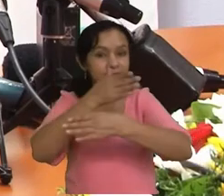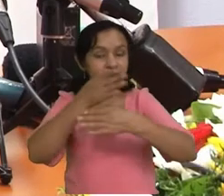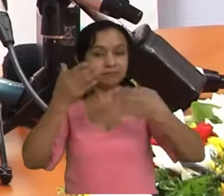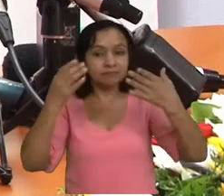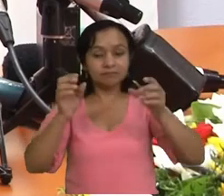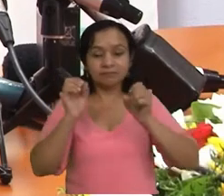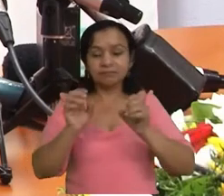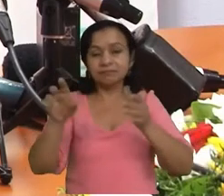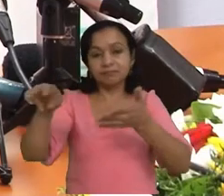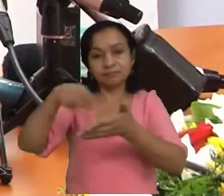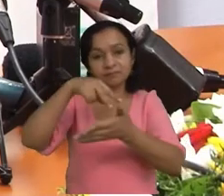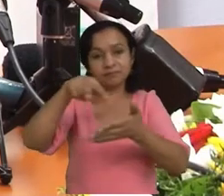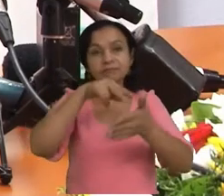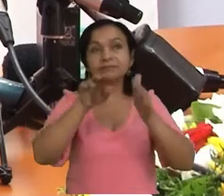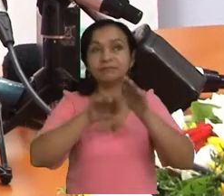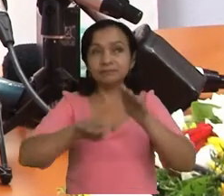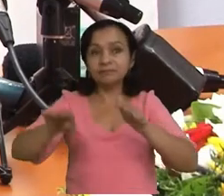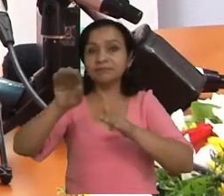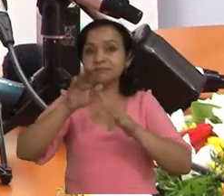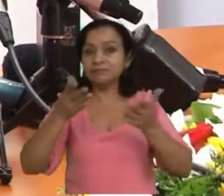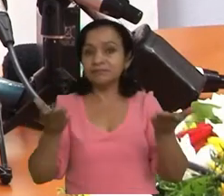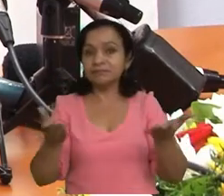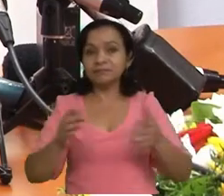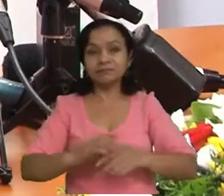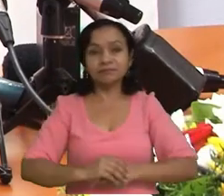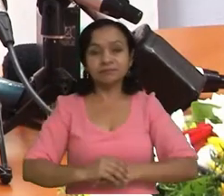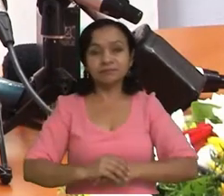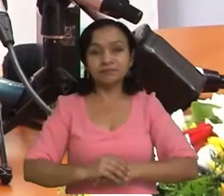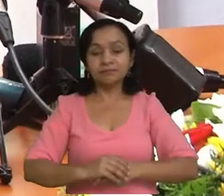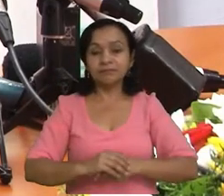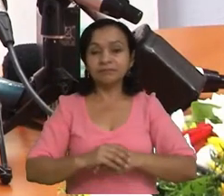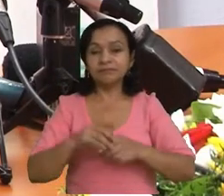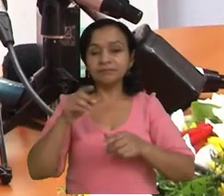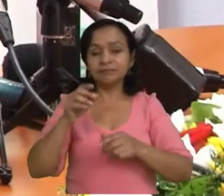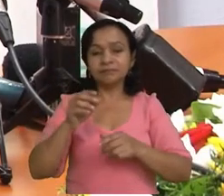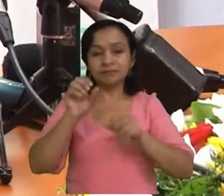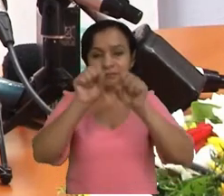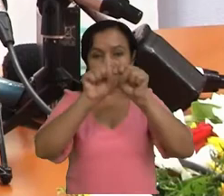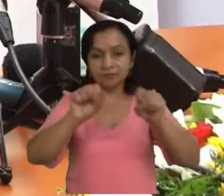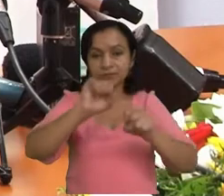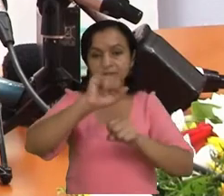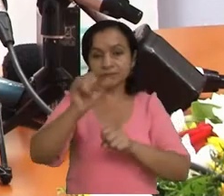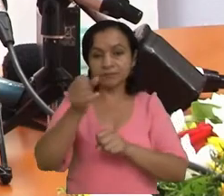magia, bailes y mucho más. En Puerto de San Jorge atendimos